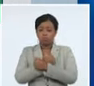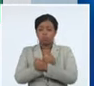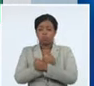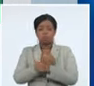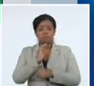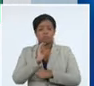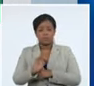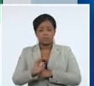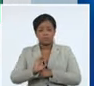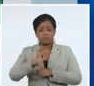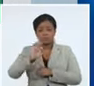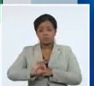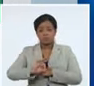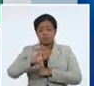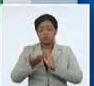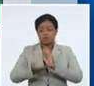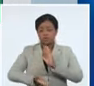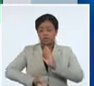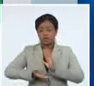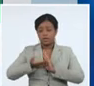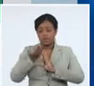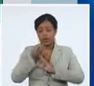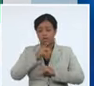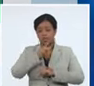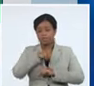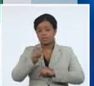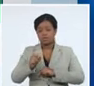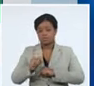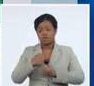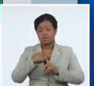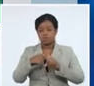un porciento elevado de los casos que se diagnostican.